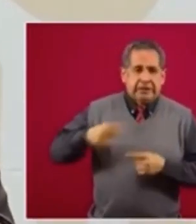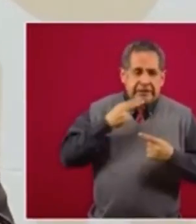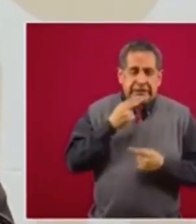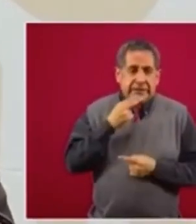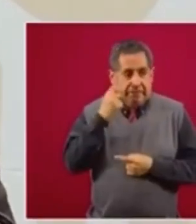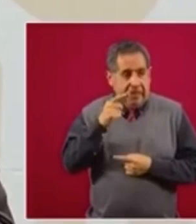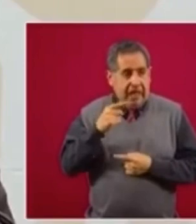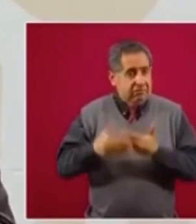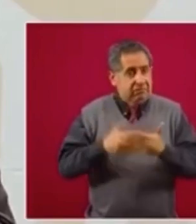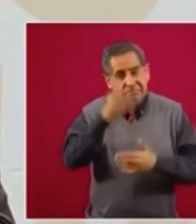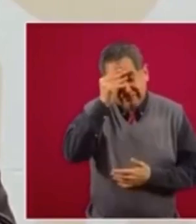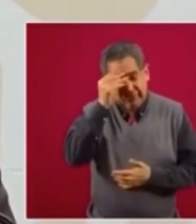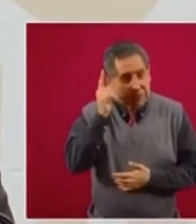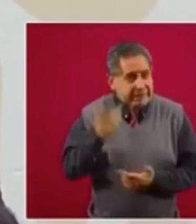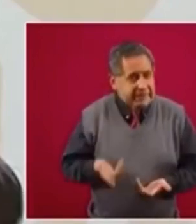así.